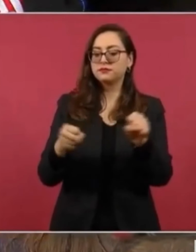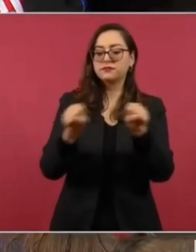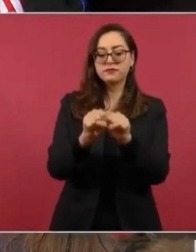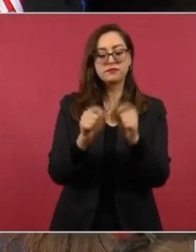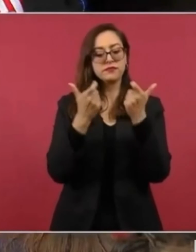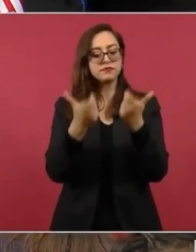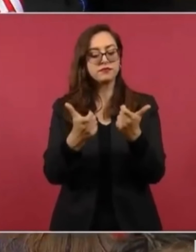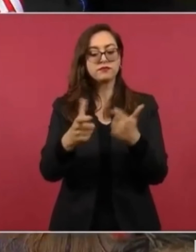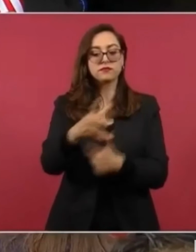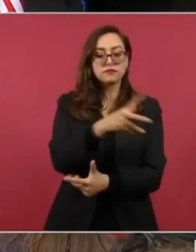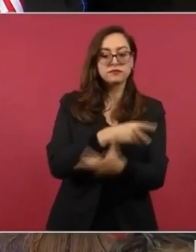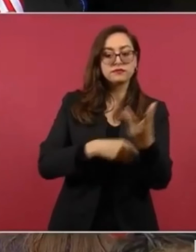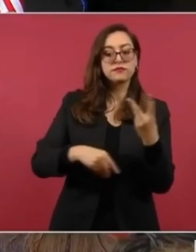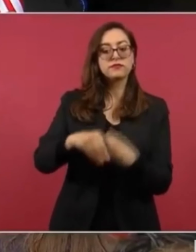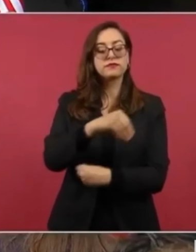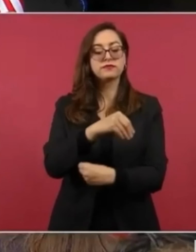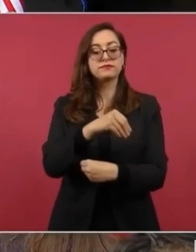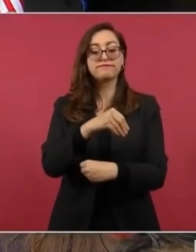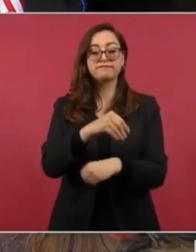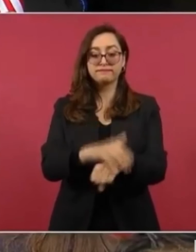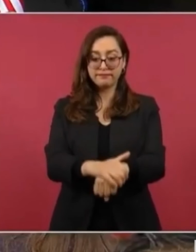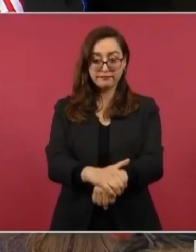como amigos.